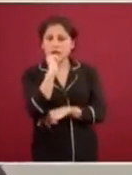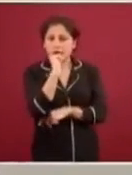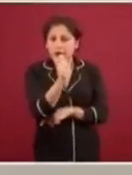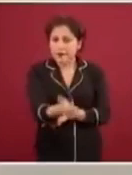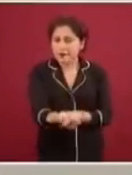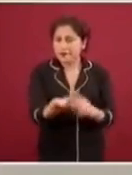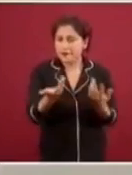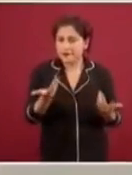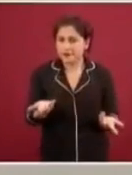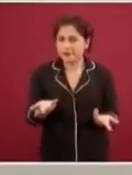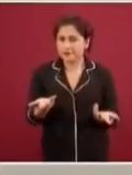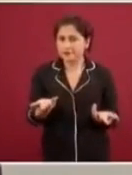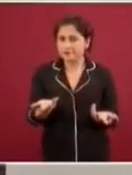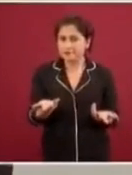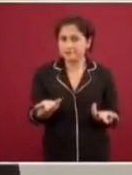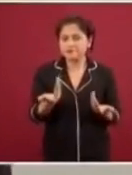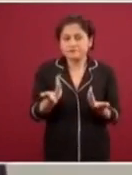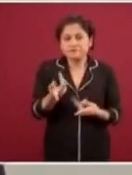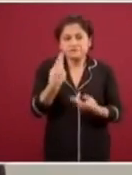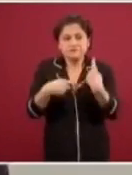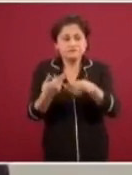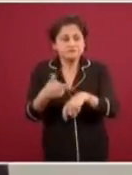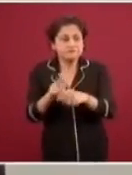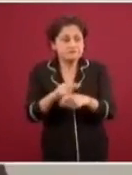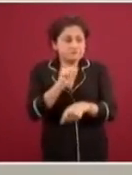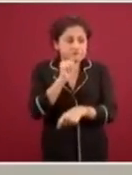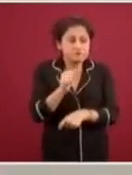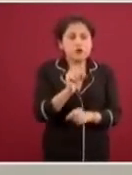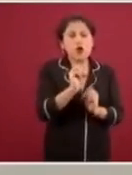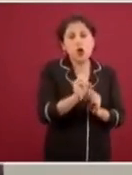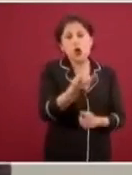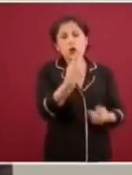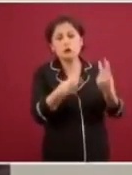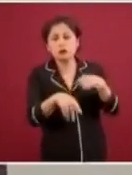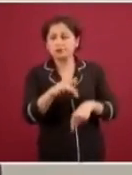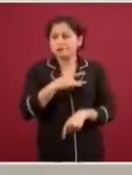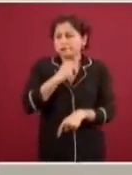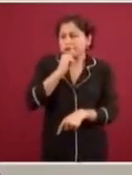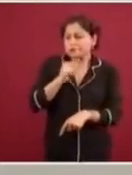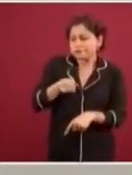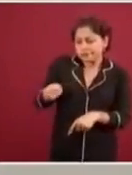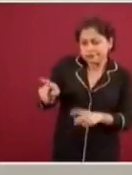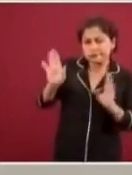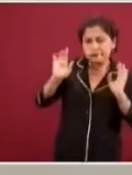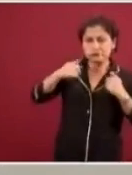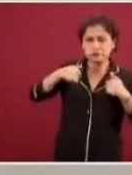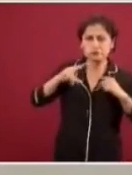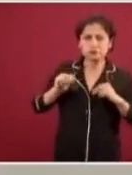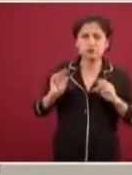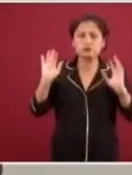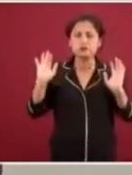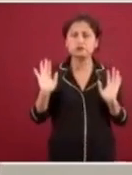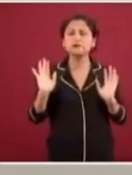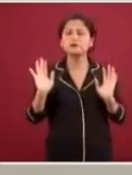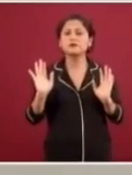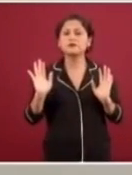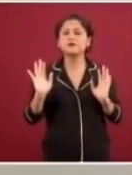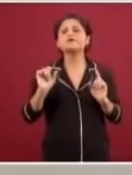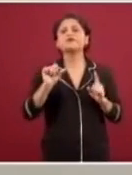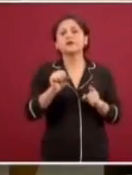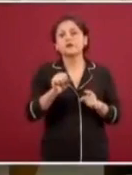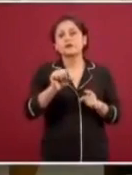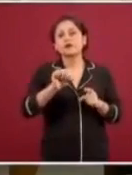no tenían síntomas el momento de la consulta que su médico no identificó que cumplían la definición de Caso